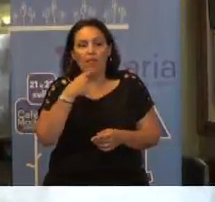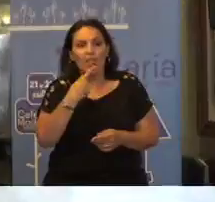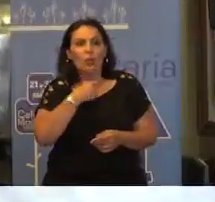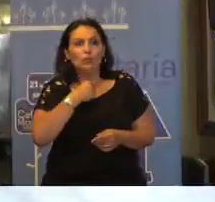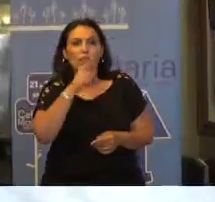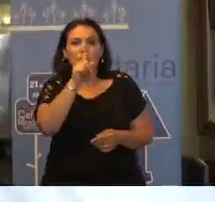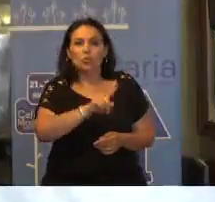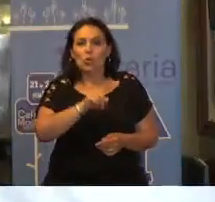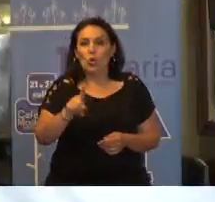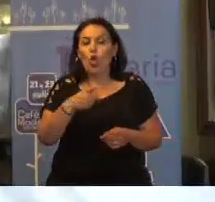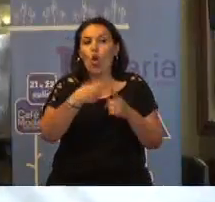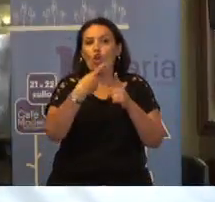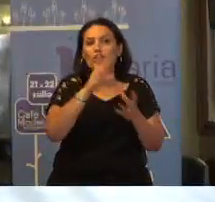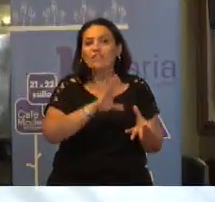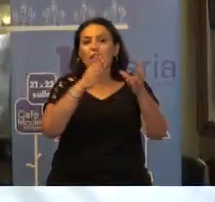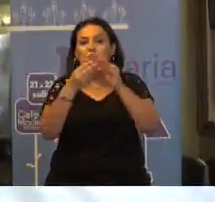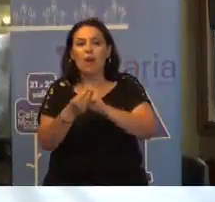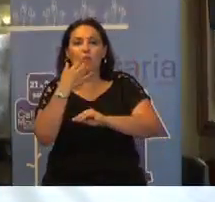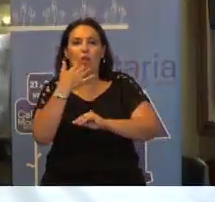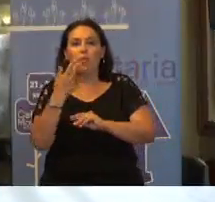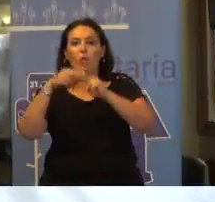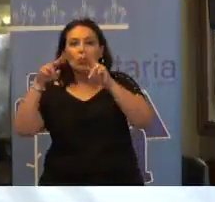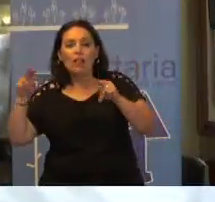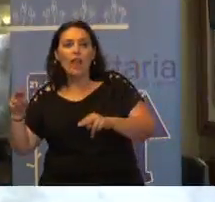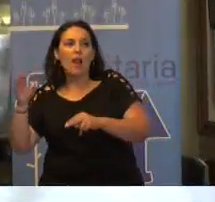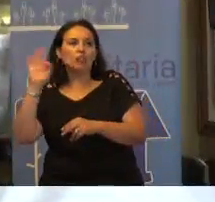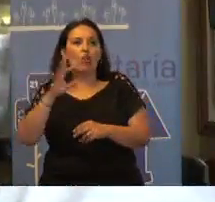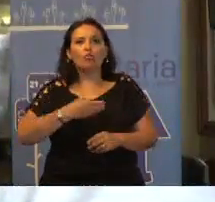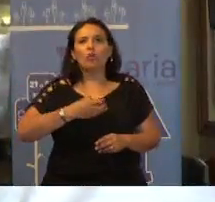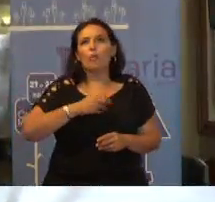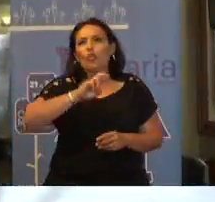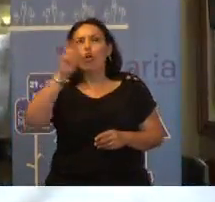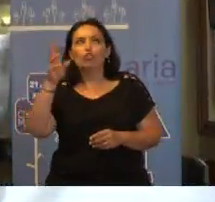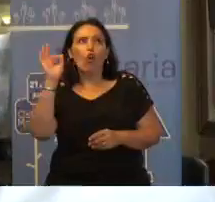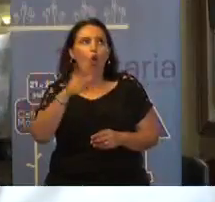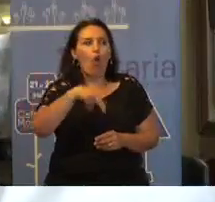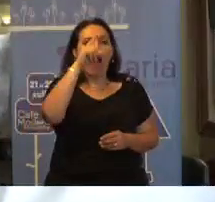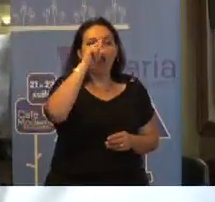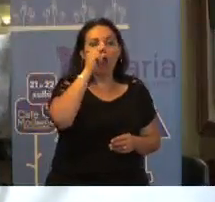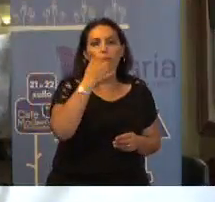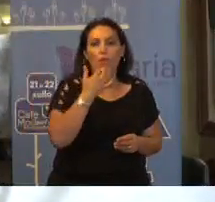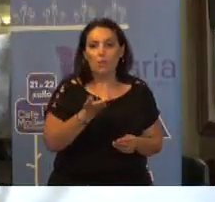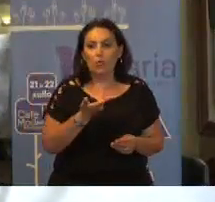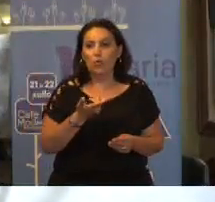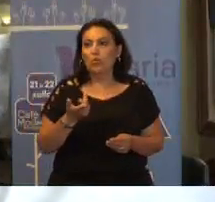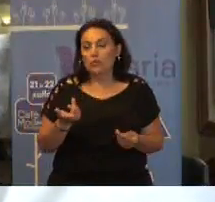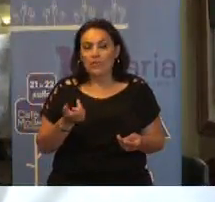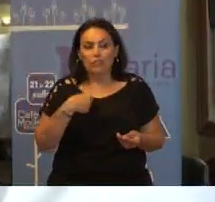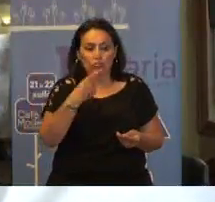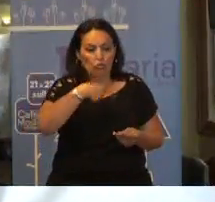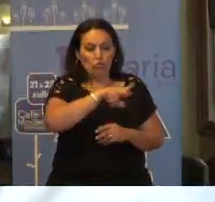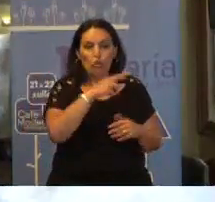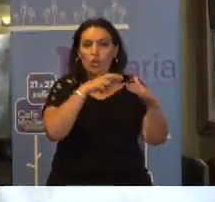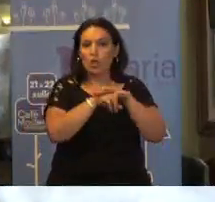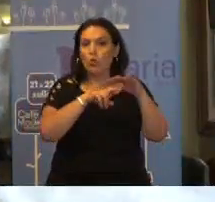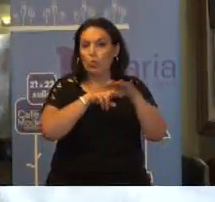que se podan adaptar a Ponte Caldelas ou que se poden adaptar a Lugo e cousas que non. Se trata de poñer estes recursos que algúns xa